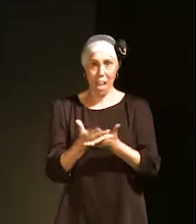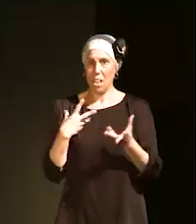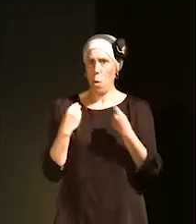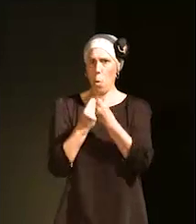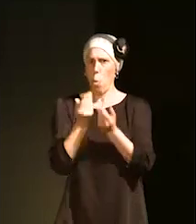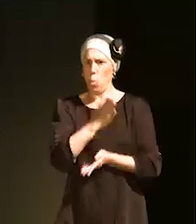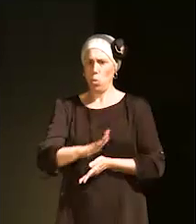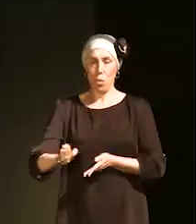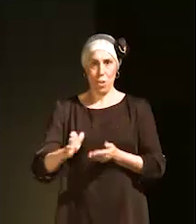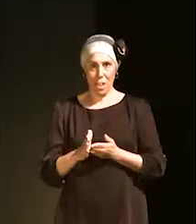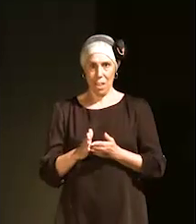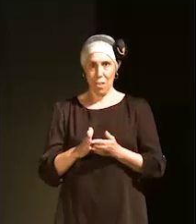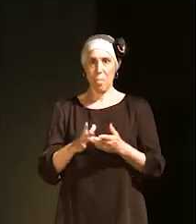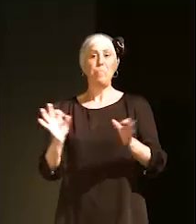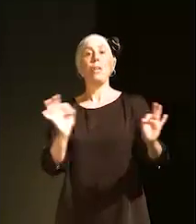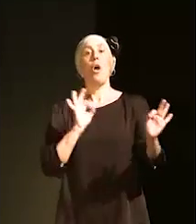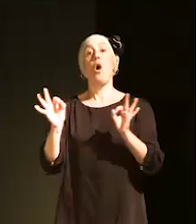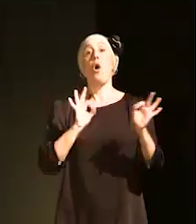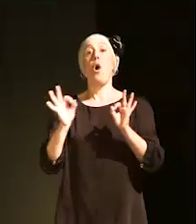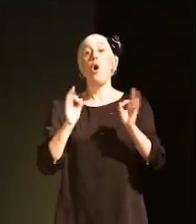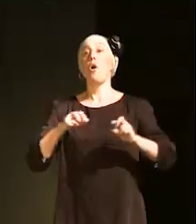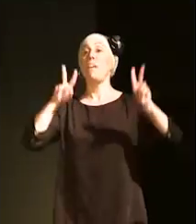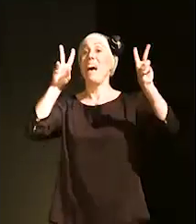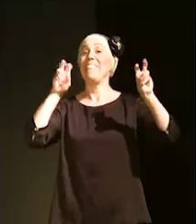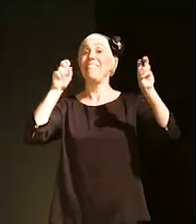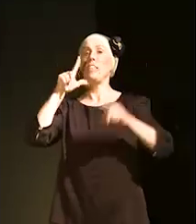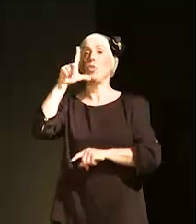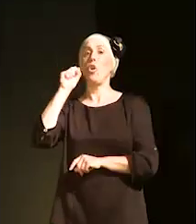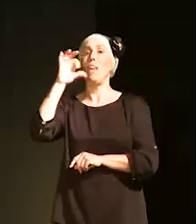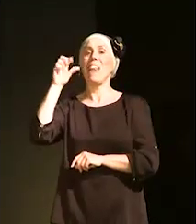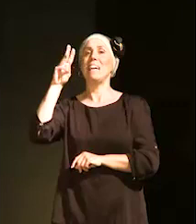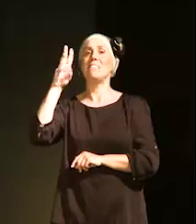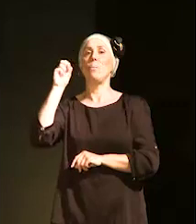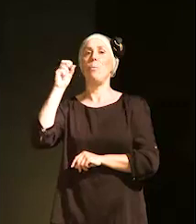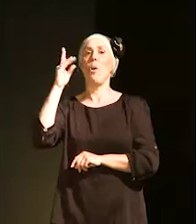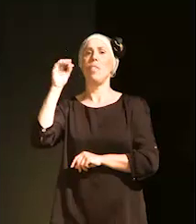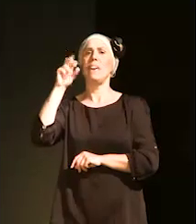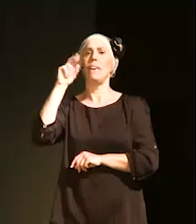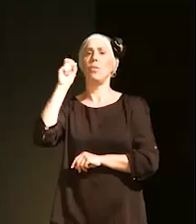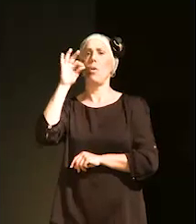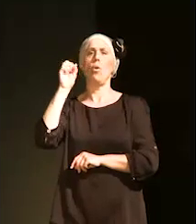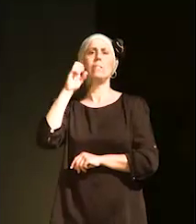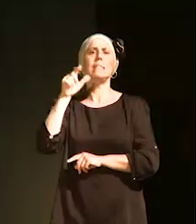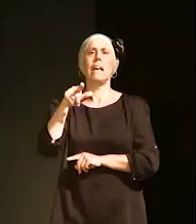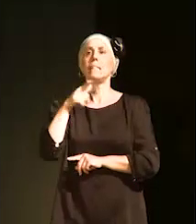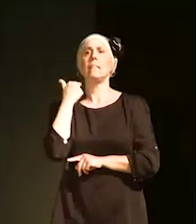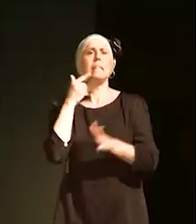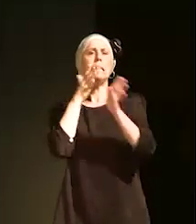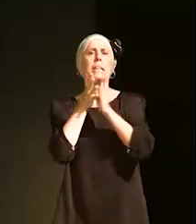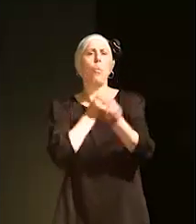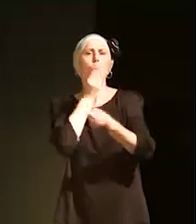el montaje de la obra las poderosas que es una obra de corte autobiográfico y documental